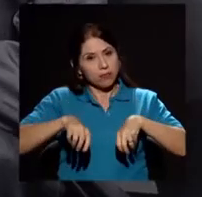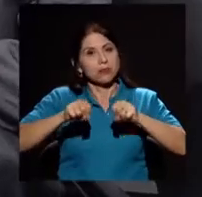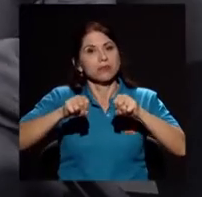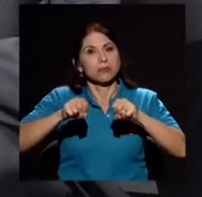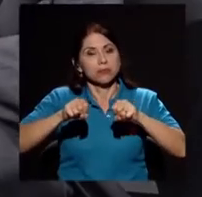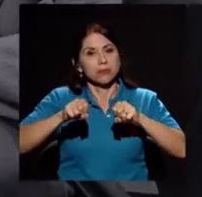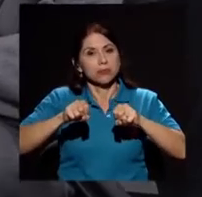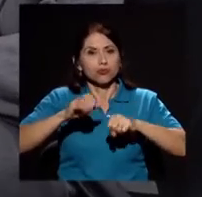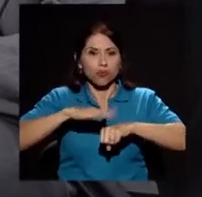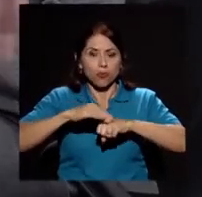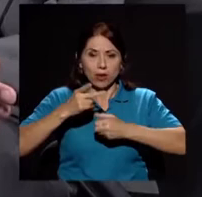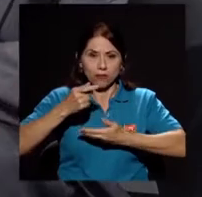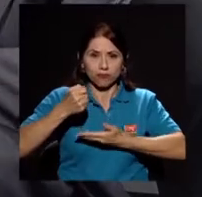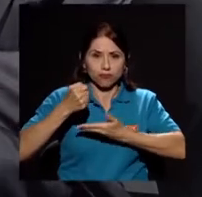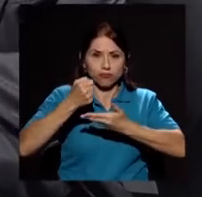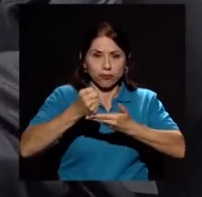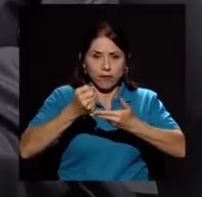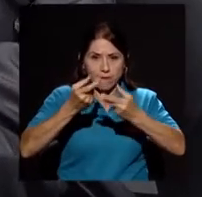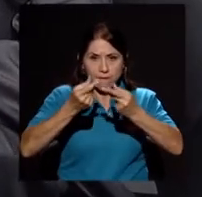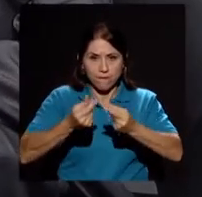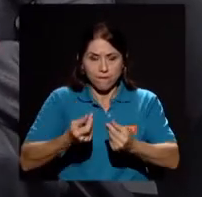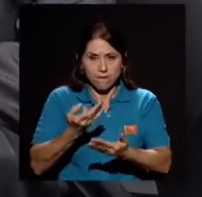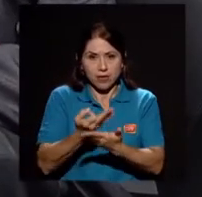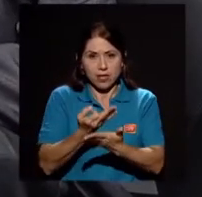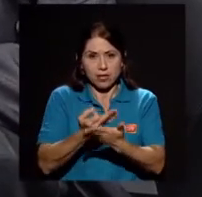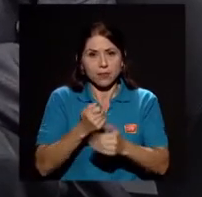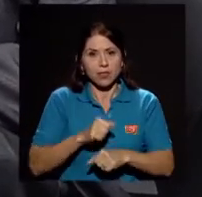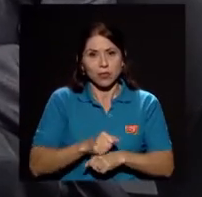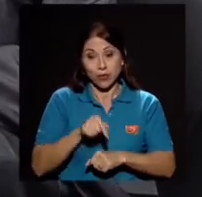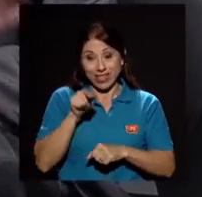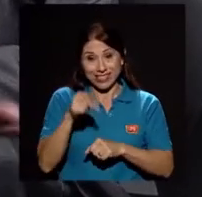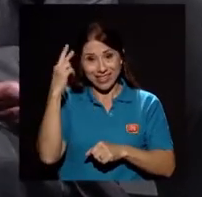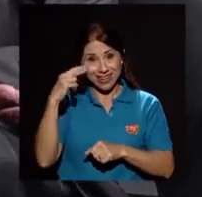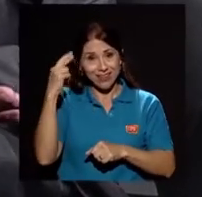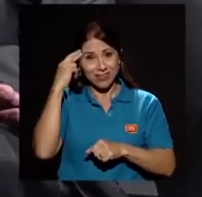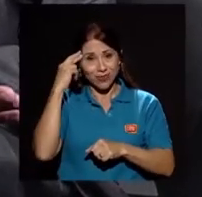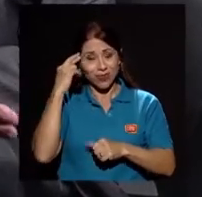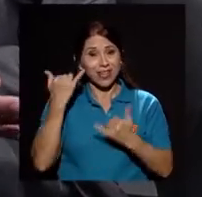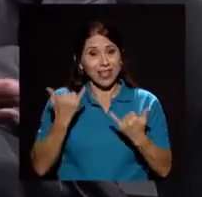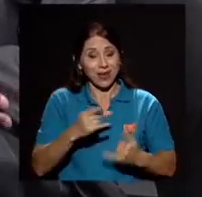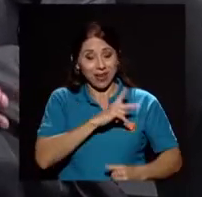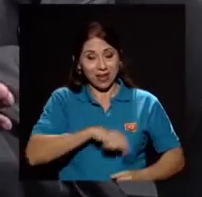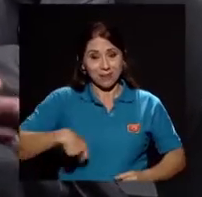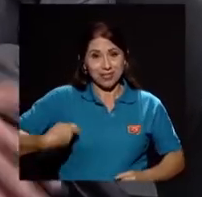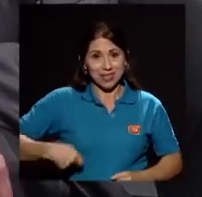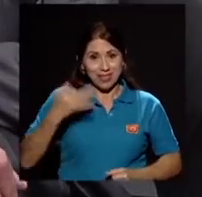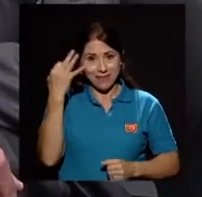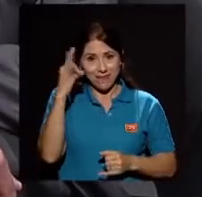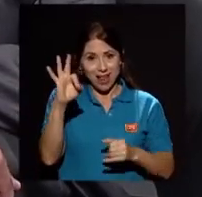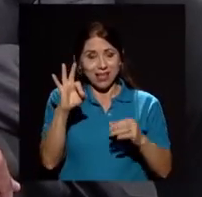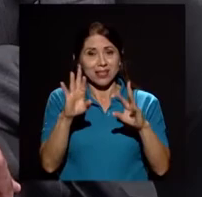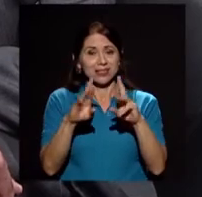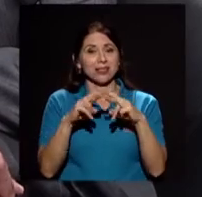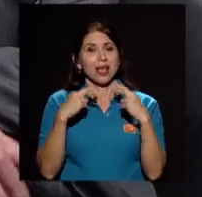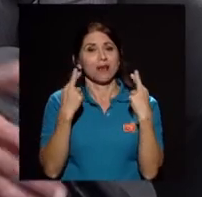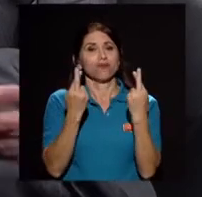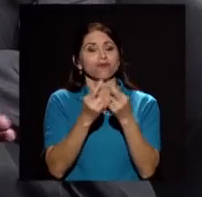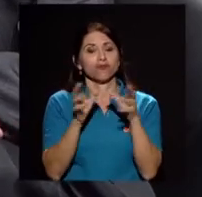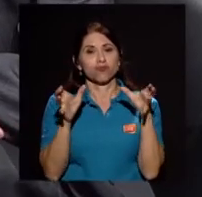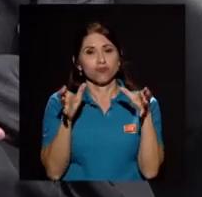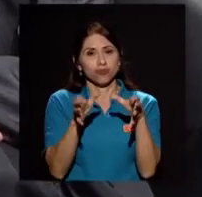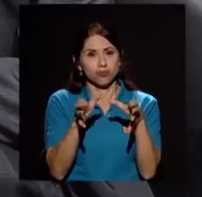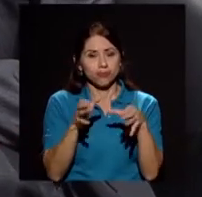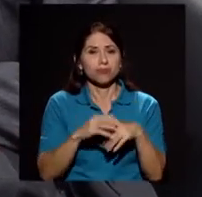la razón por la que esta cumbre está organizada por el presidente de la república francesa el señor